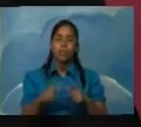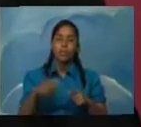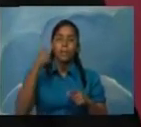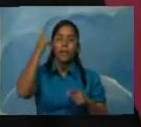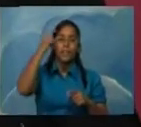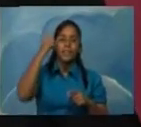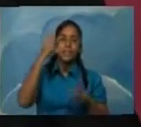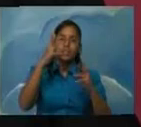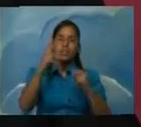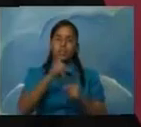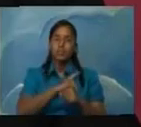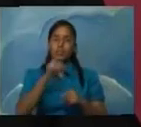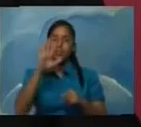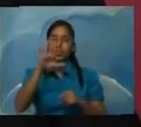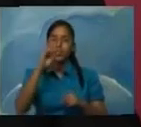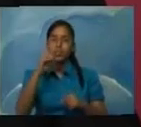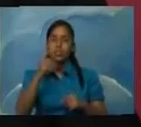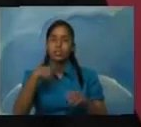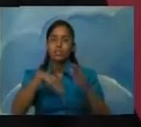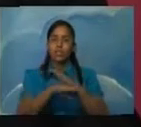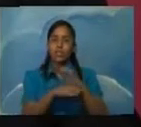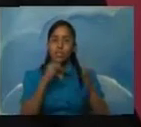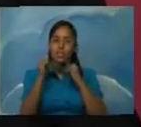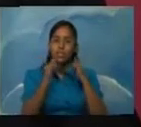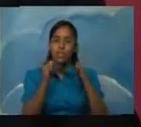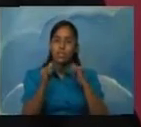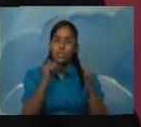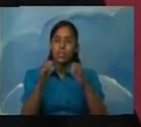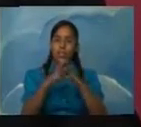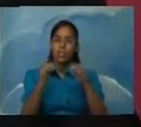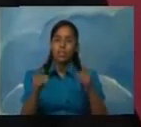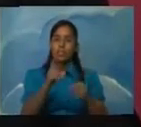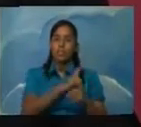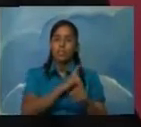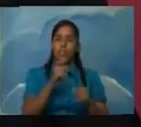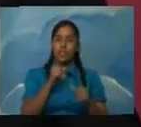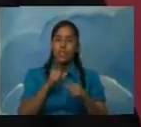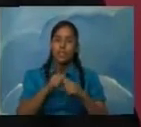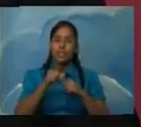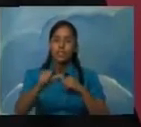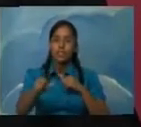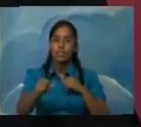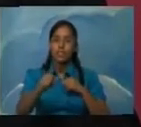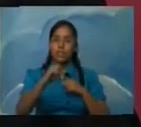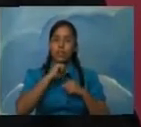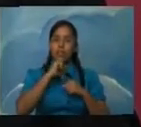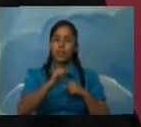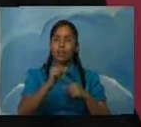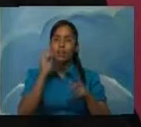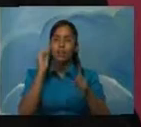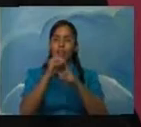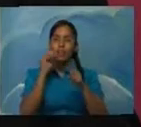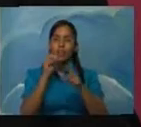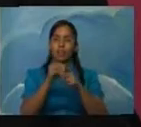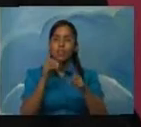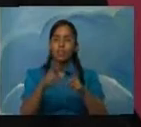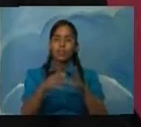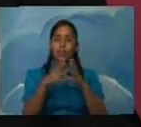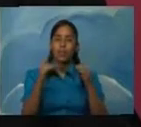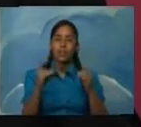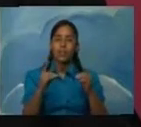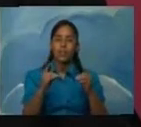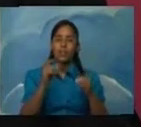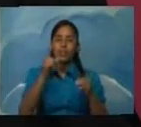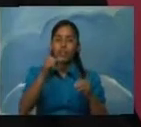número 50 se iba a celebrar la fiesta de las semanas. La fiesta de la semana era llamada,